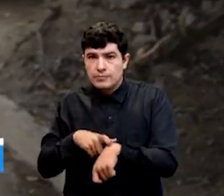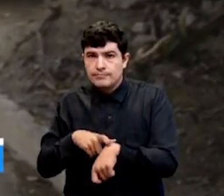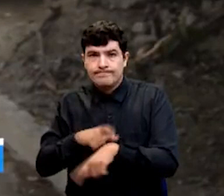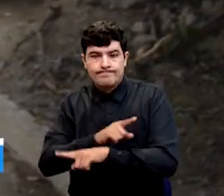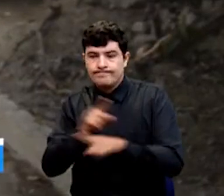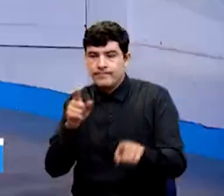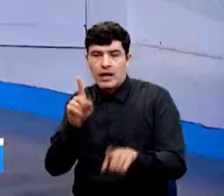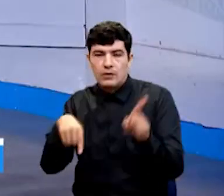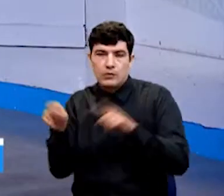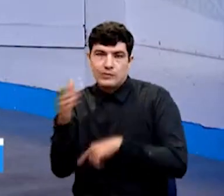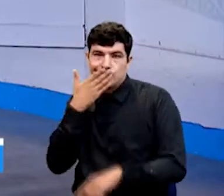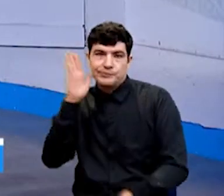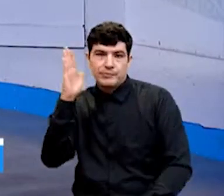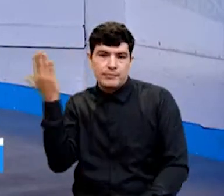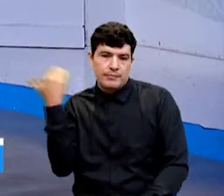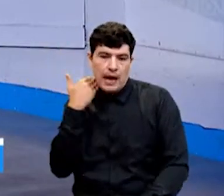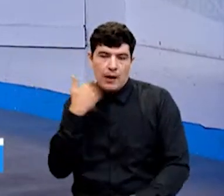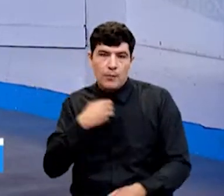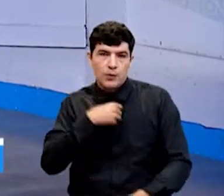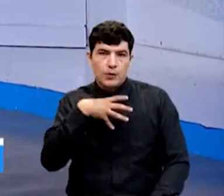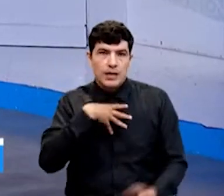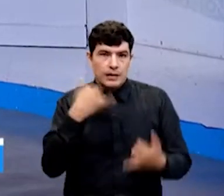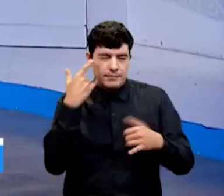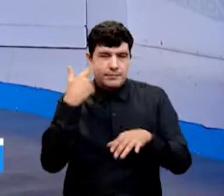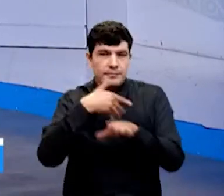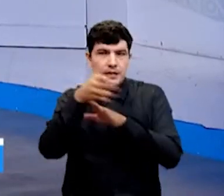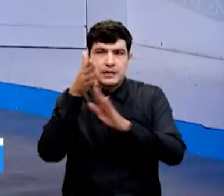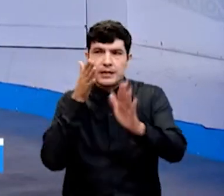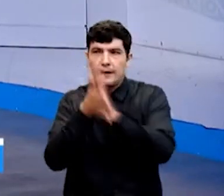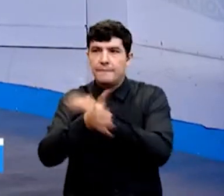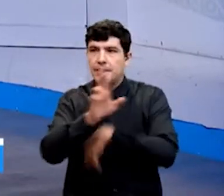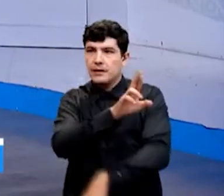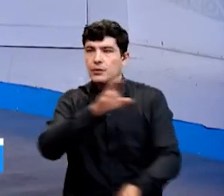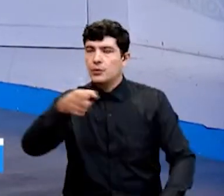del Sur, departamento de Bolívar, José Elías Martínez para Oriente Noticias, estamos informando.